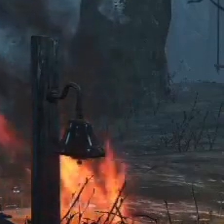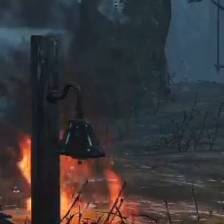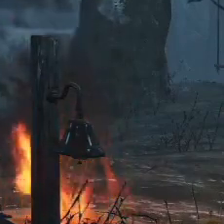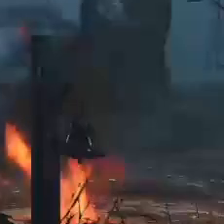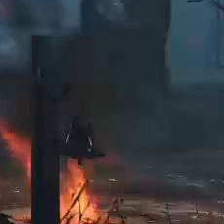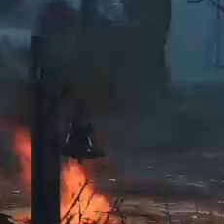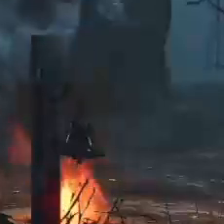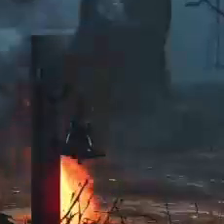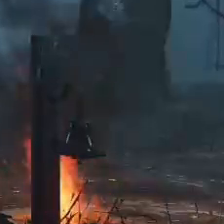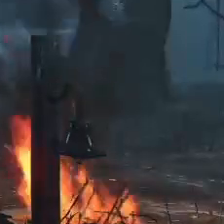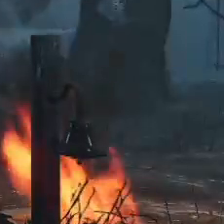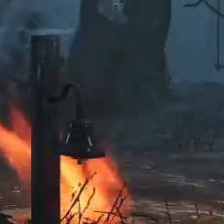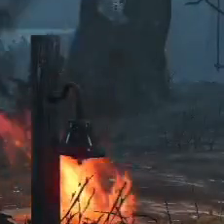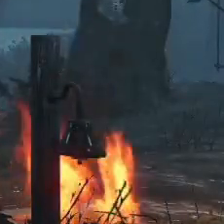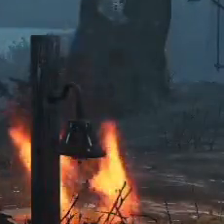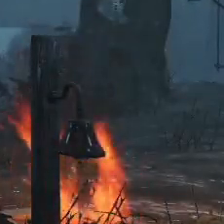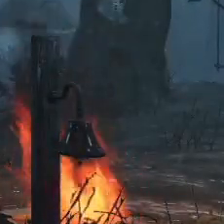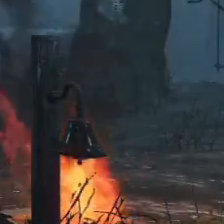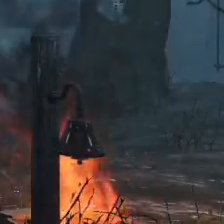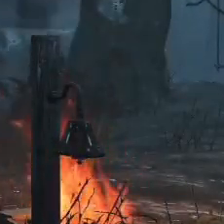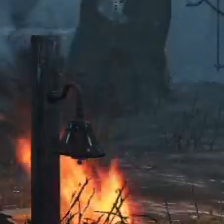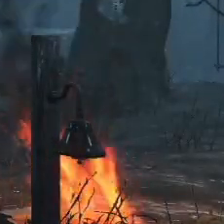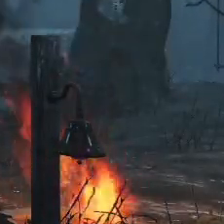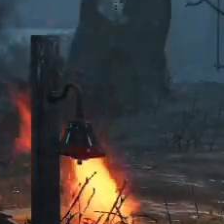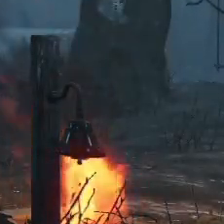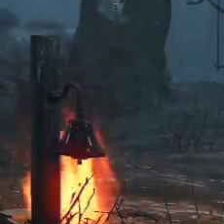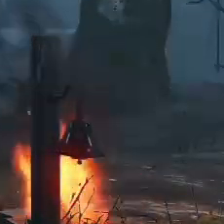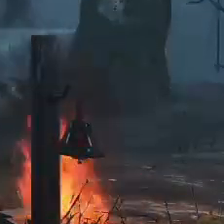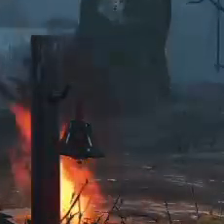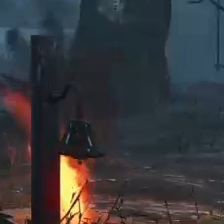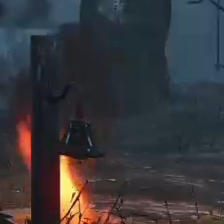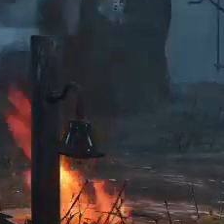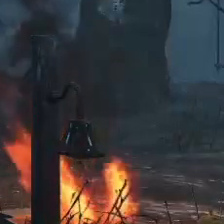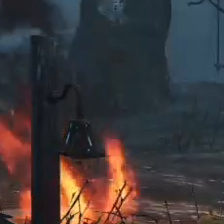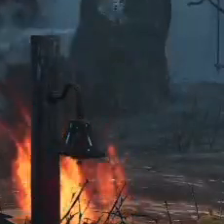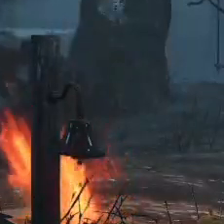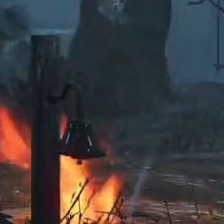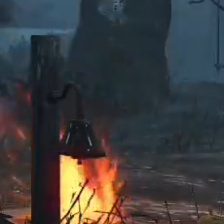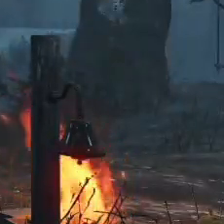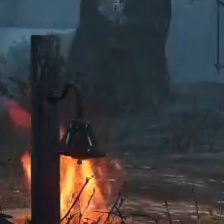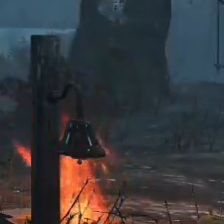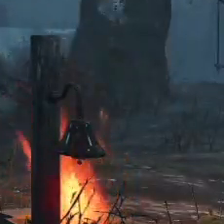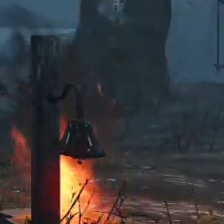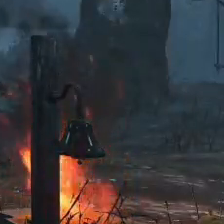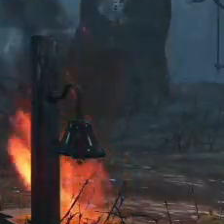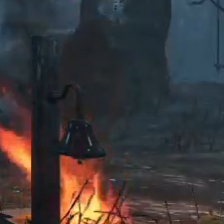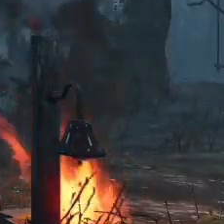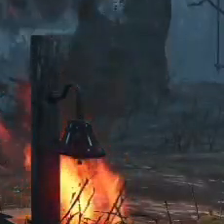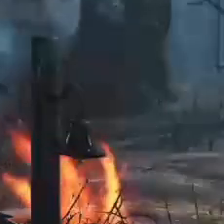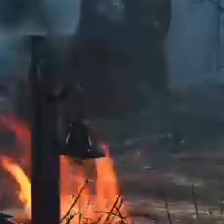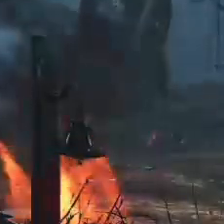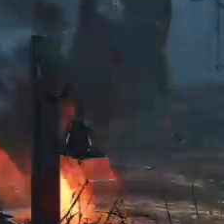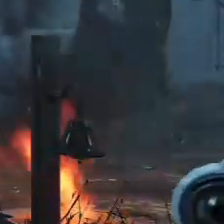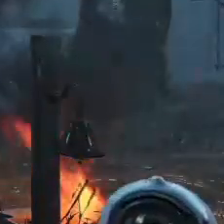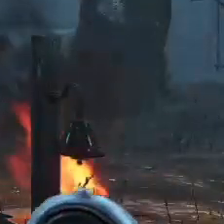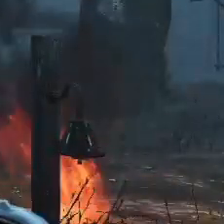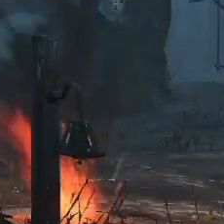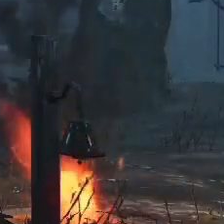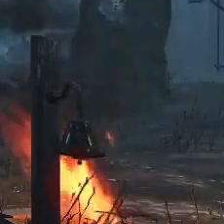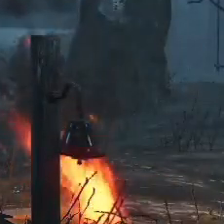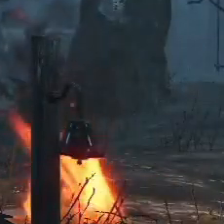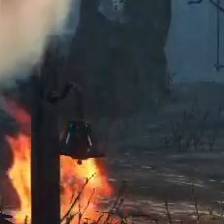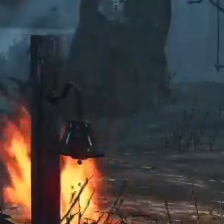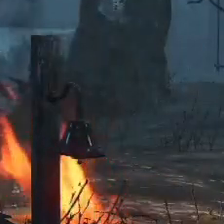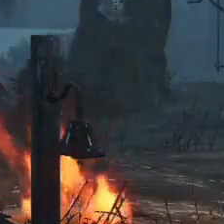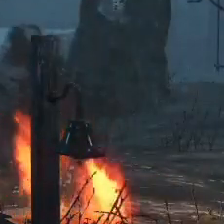y sin vergüenza te van a prestar plata de la gente que está cotizando hoy y que se piensa jubilar en 20